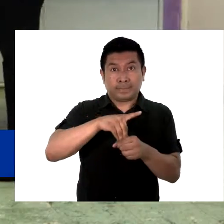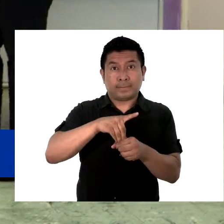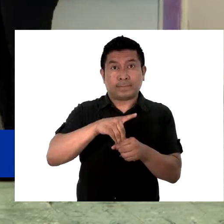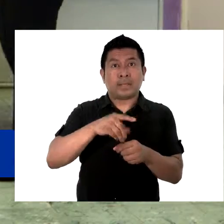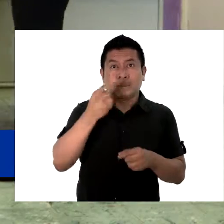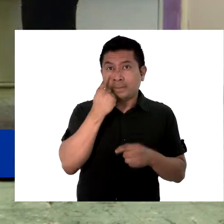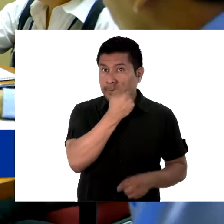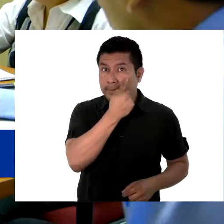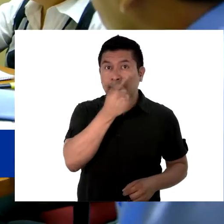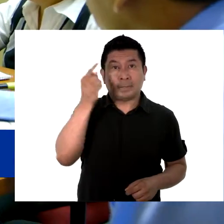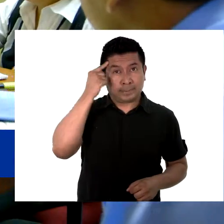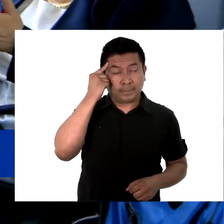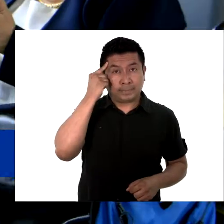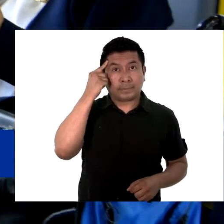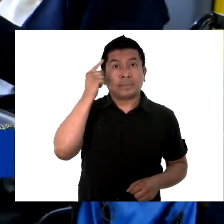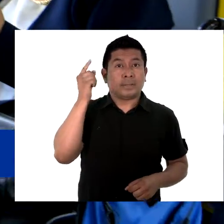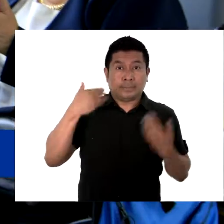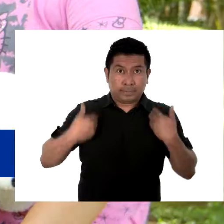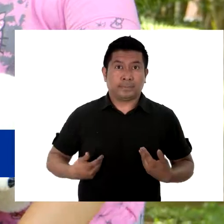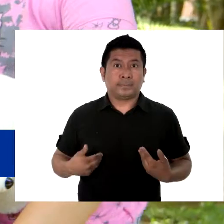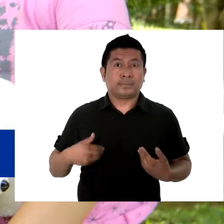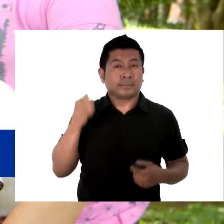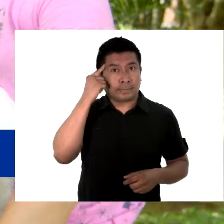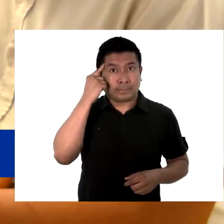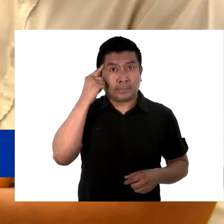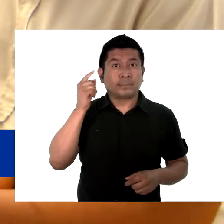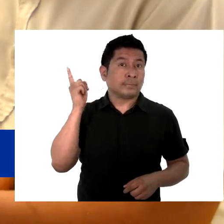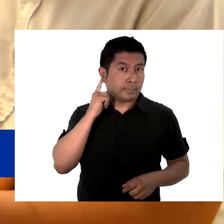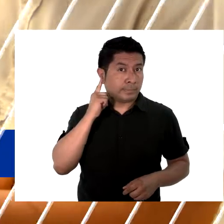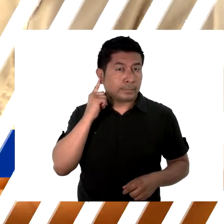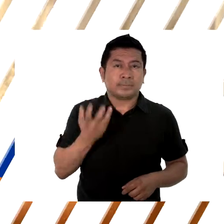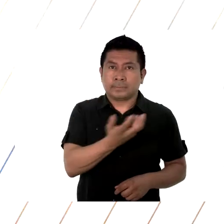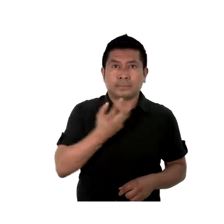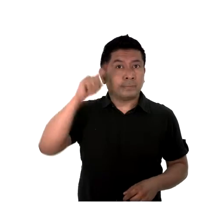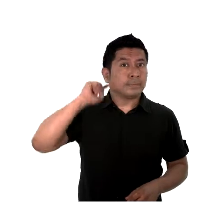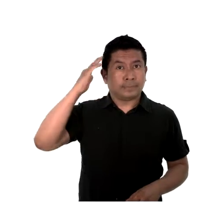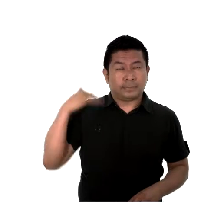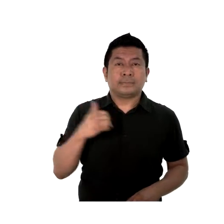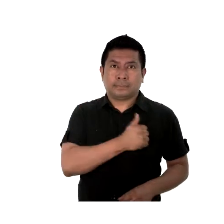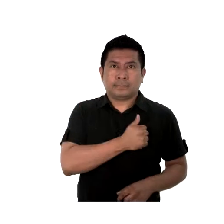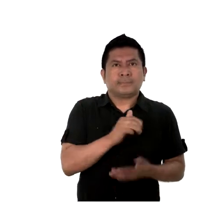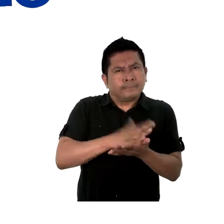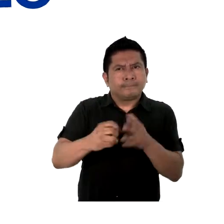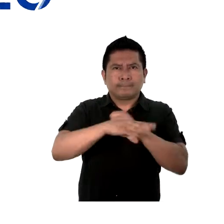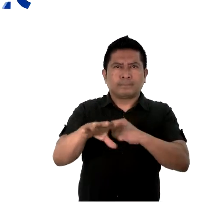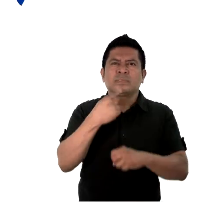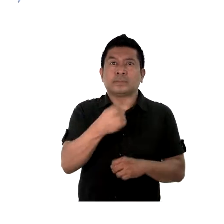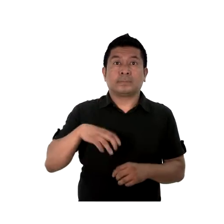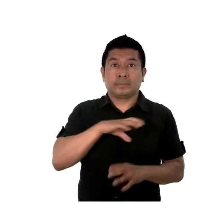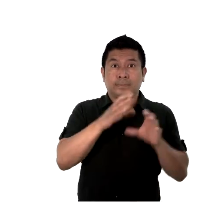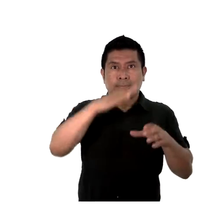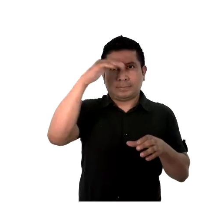discapacidad visual, intelectual, física, mental y auditiva es tarea de todos y todas. Compartilo.